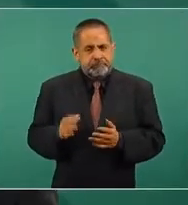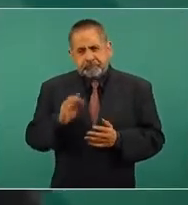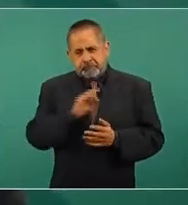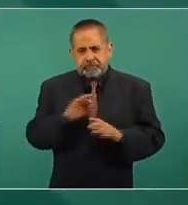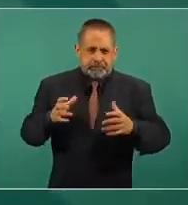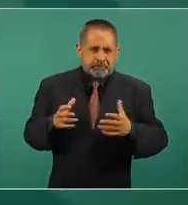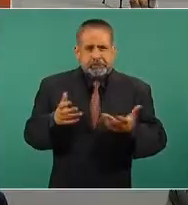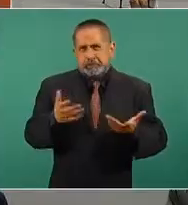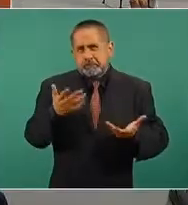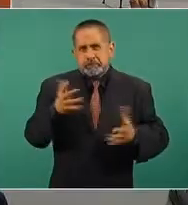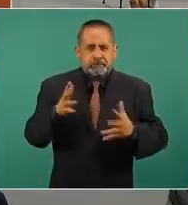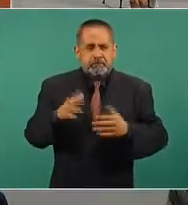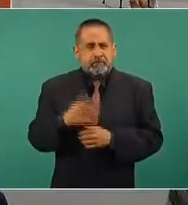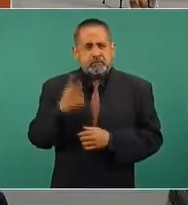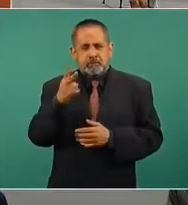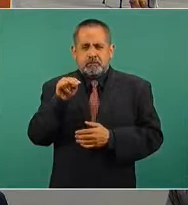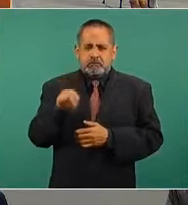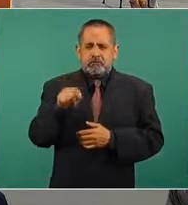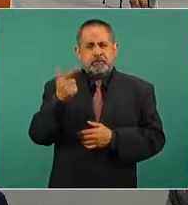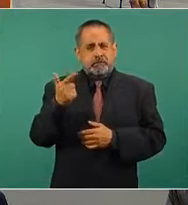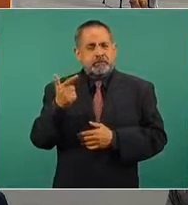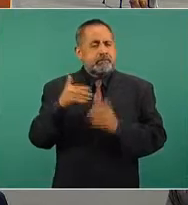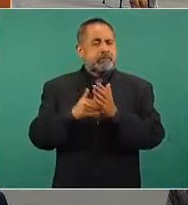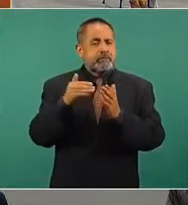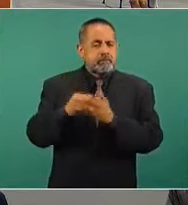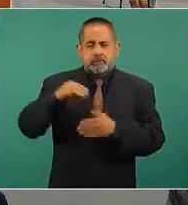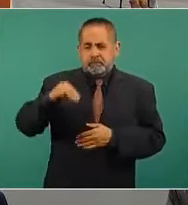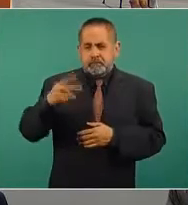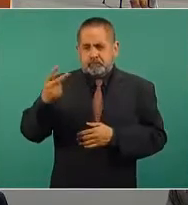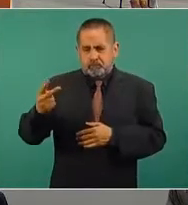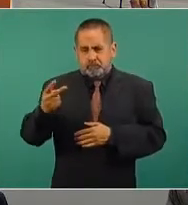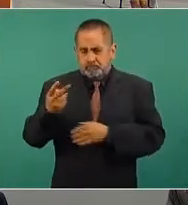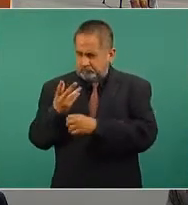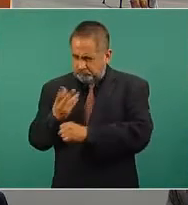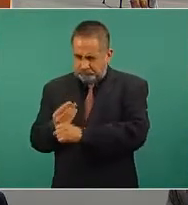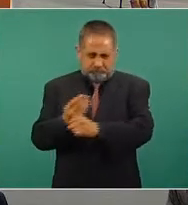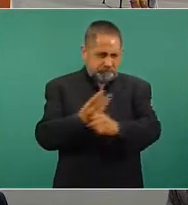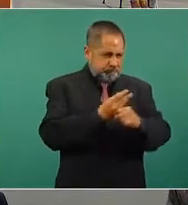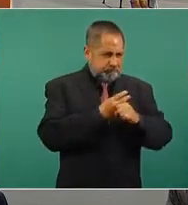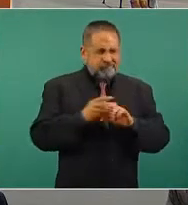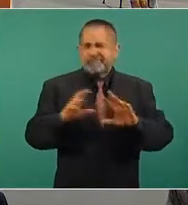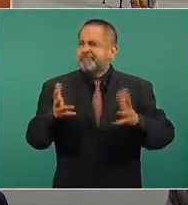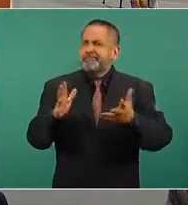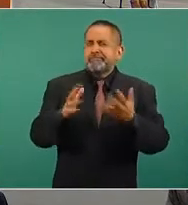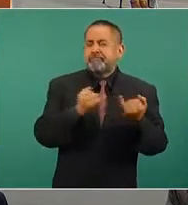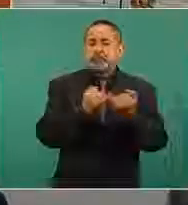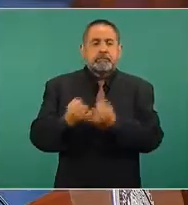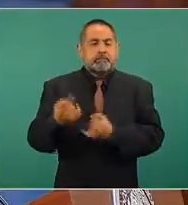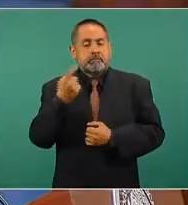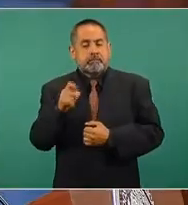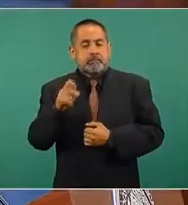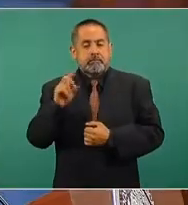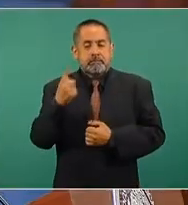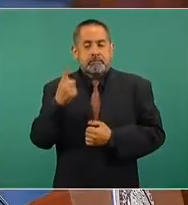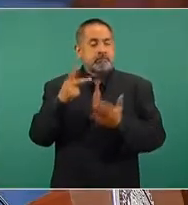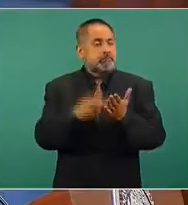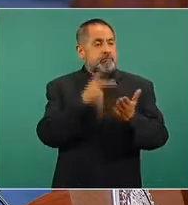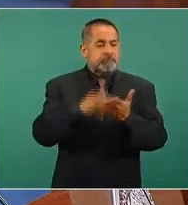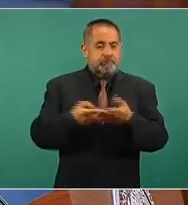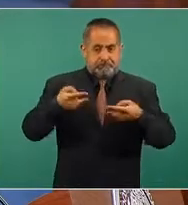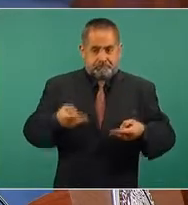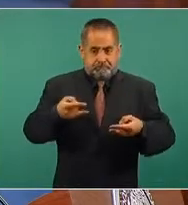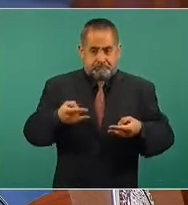de prácticamente 2.7 millones de metros cuadrados intervenidos, o lo equivalente a 131 veces la explanada